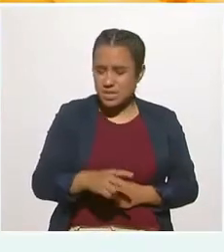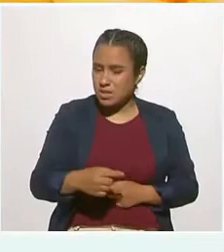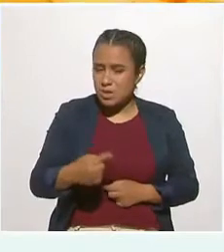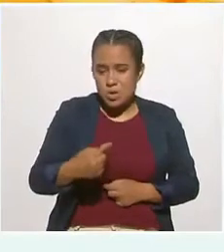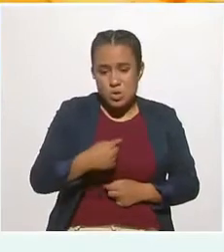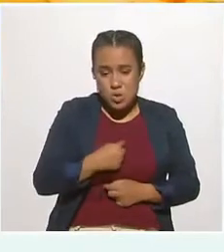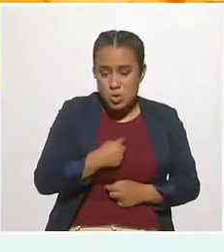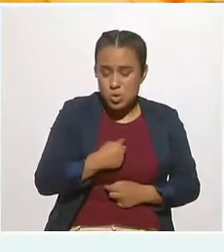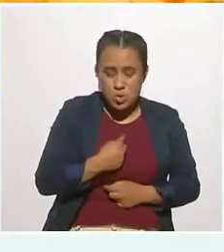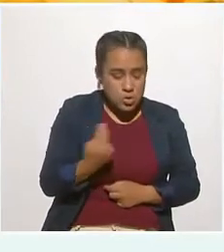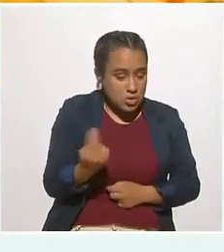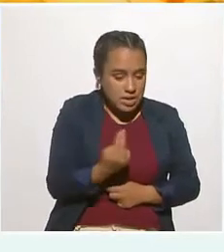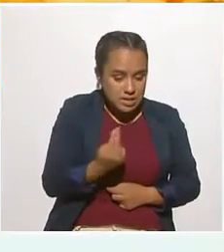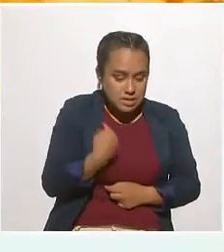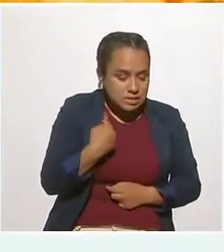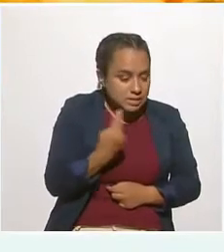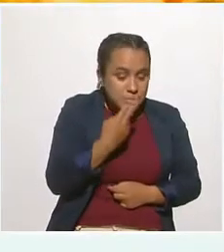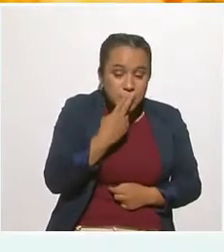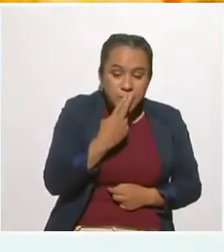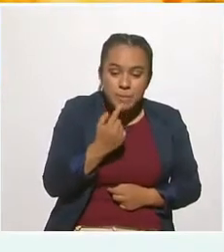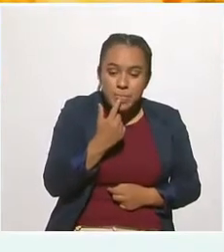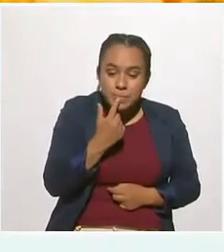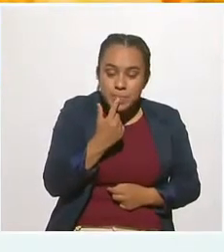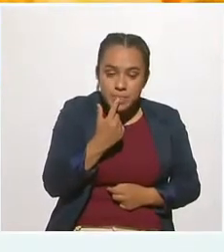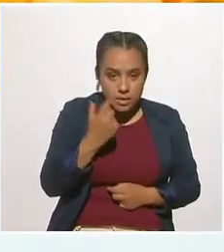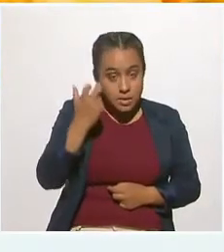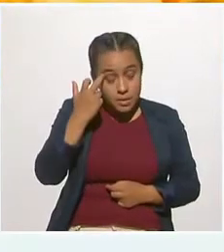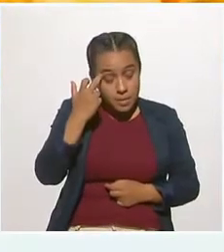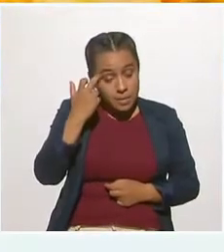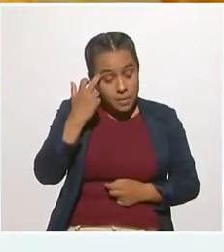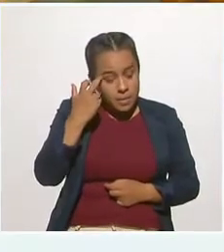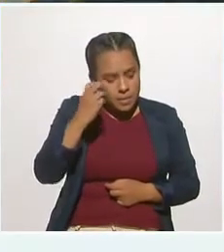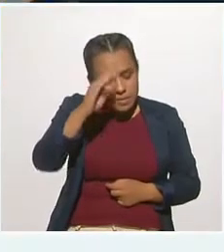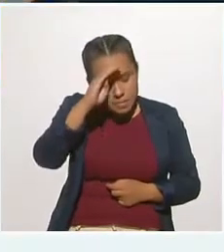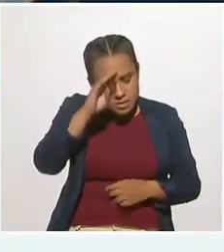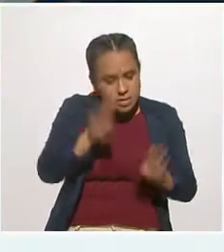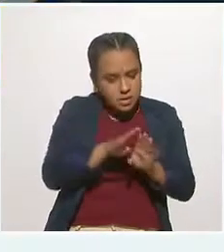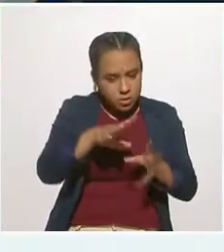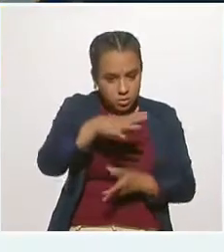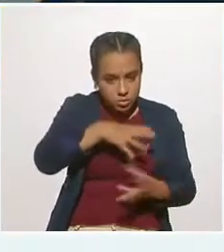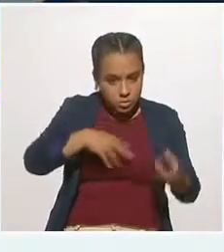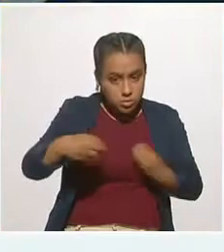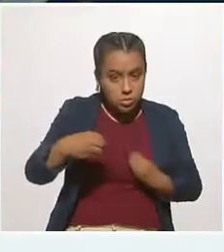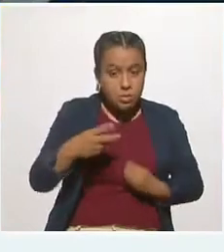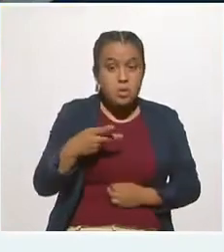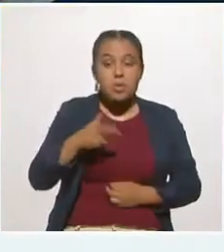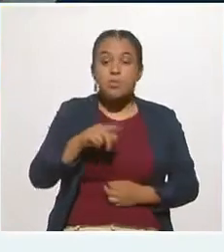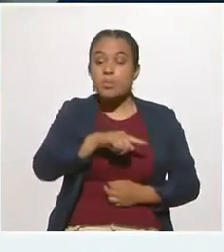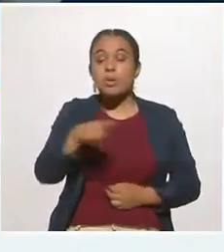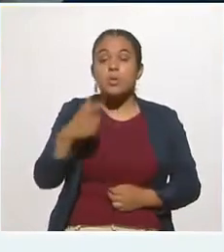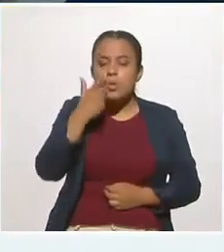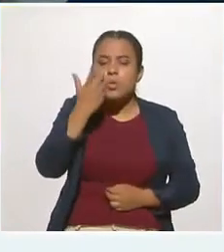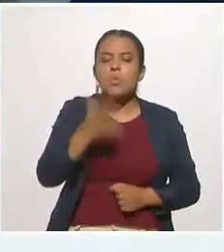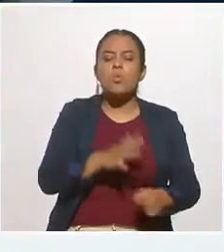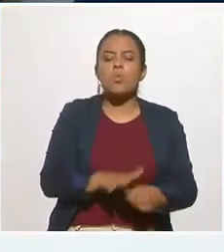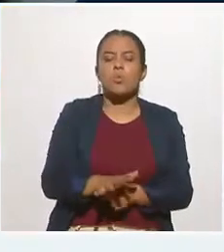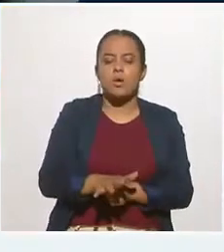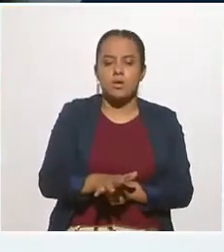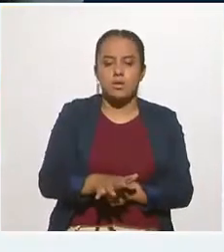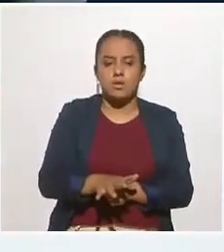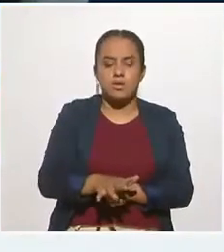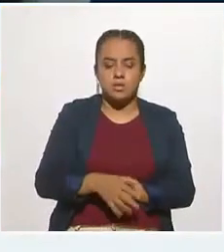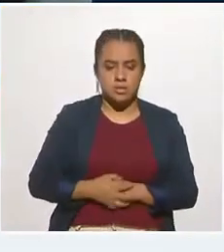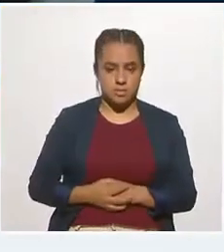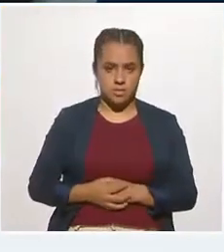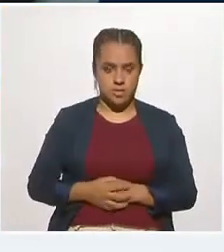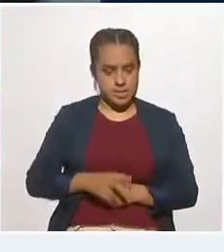sabor dulce. Ok, buscamos estrategias, pero finalmente lo que buscamos es que desarrollemos el verdadero